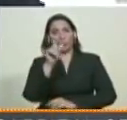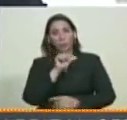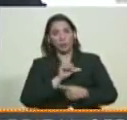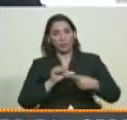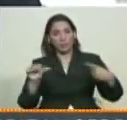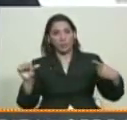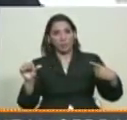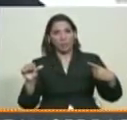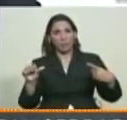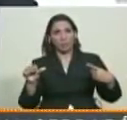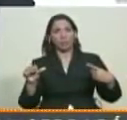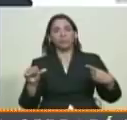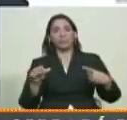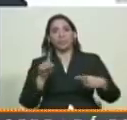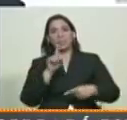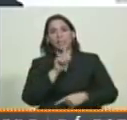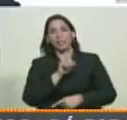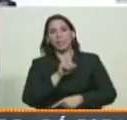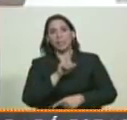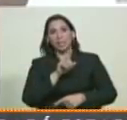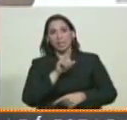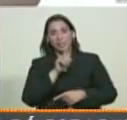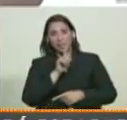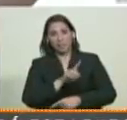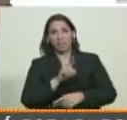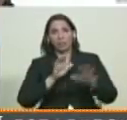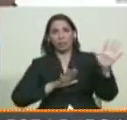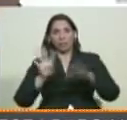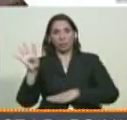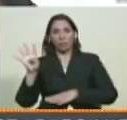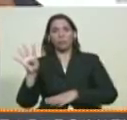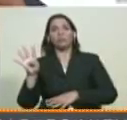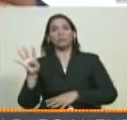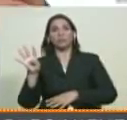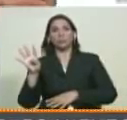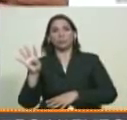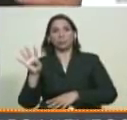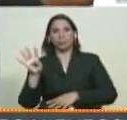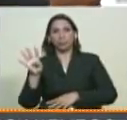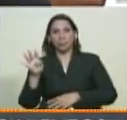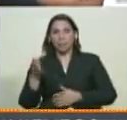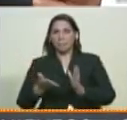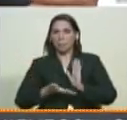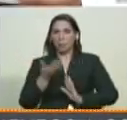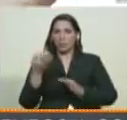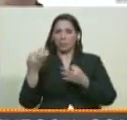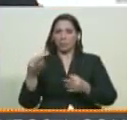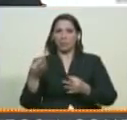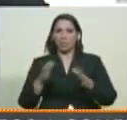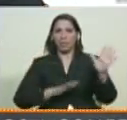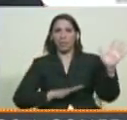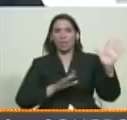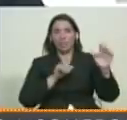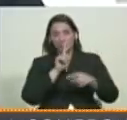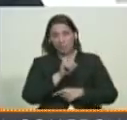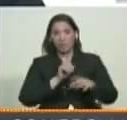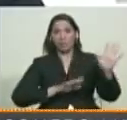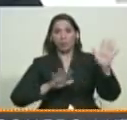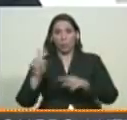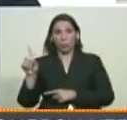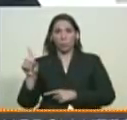recibido 114 casos, de los cuales 111 se presentaron